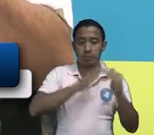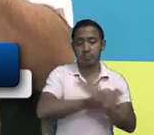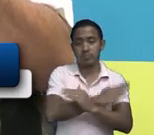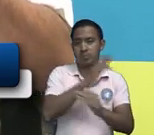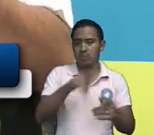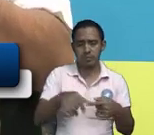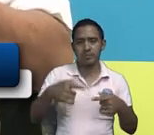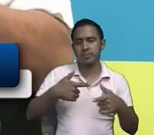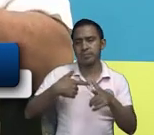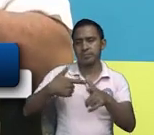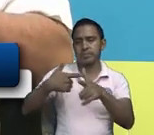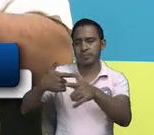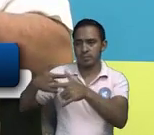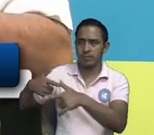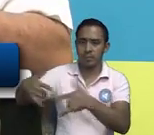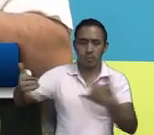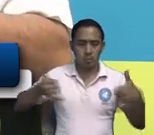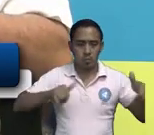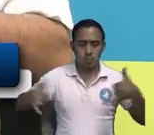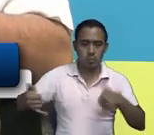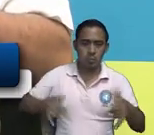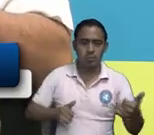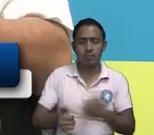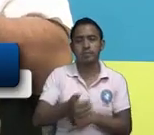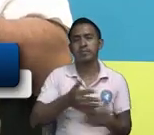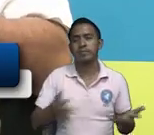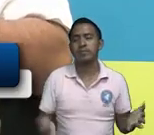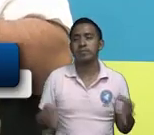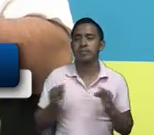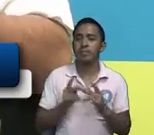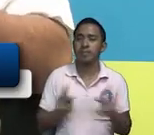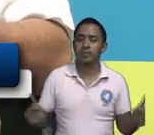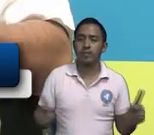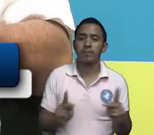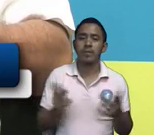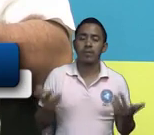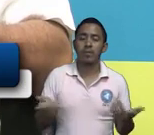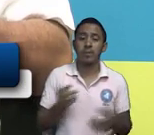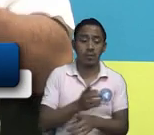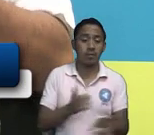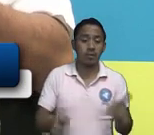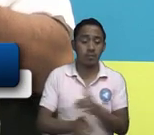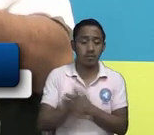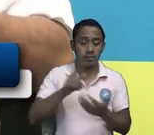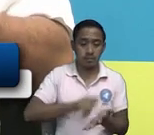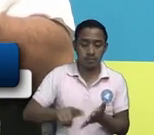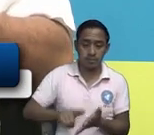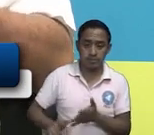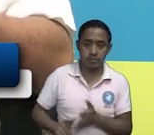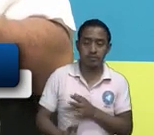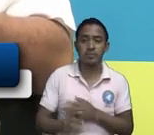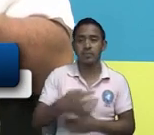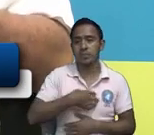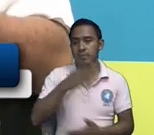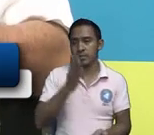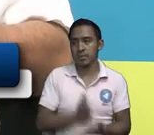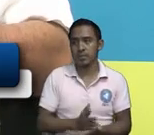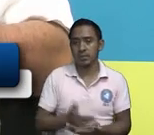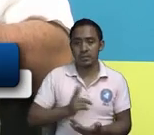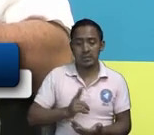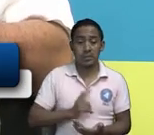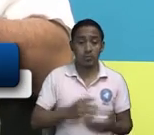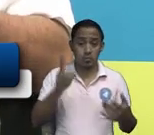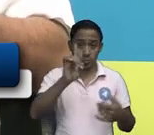las piernas, a correr, ellos tienen que jugar. Pero hay que tener un aseo. Cuando vamos a tener la decisión de tener una